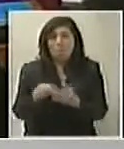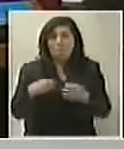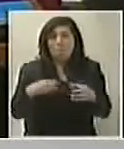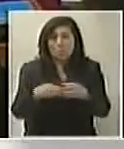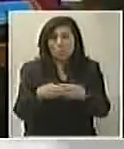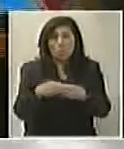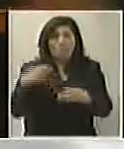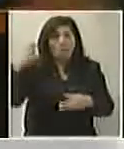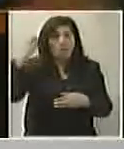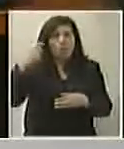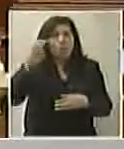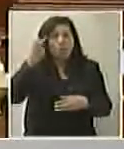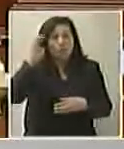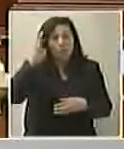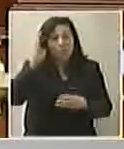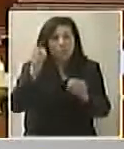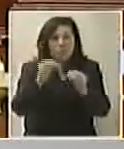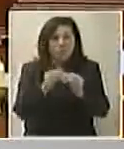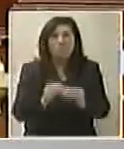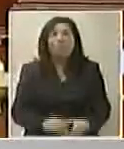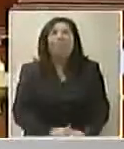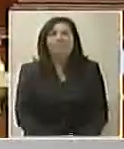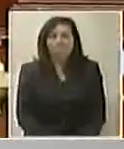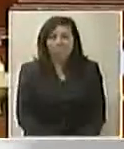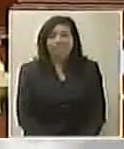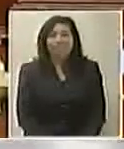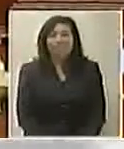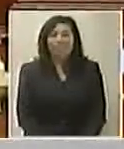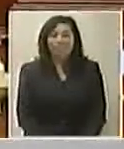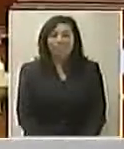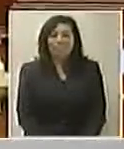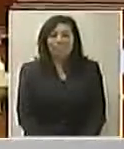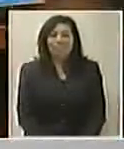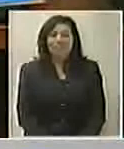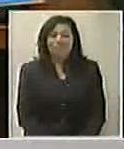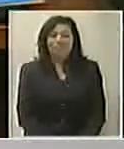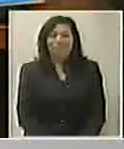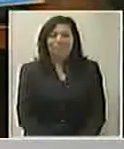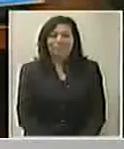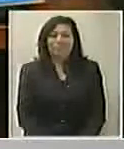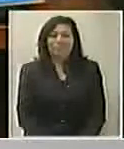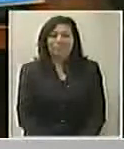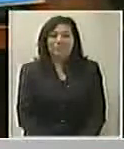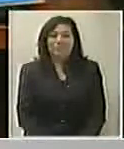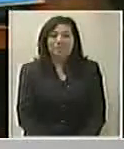acto democrático me deje concluir. Claro que sí. Concluya.